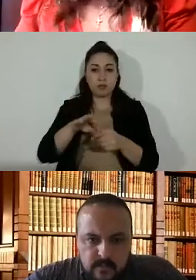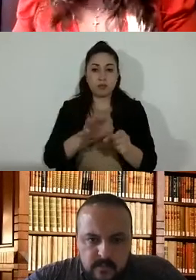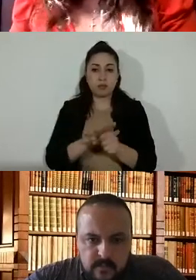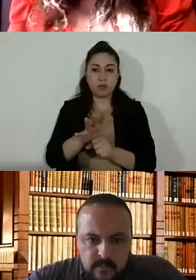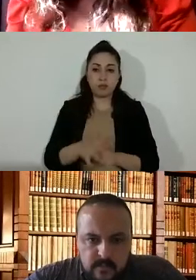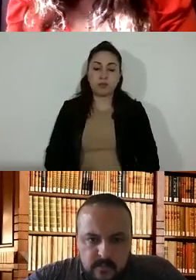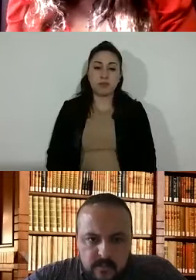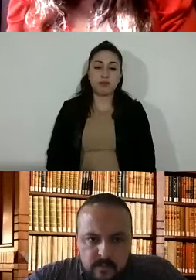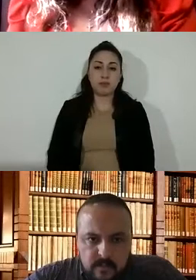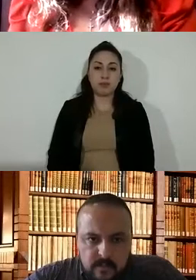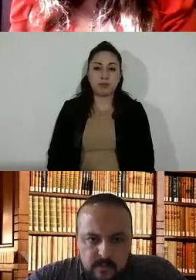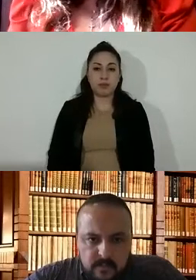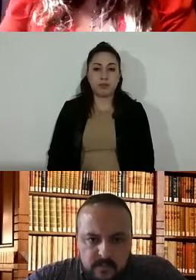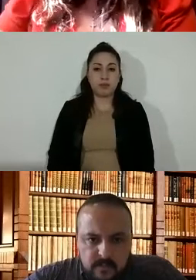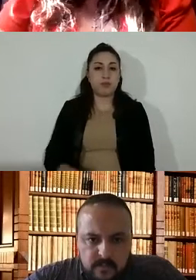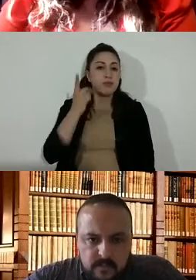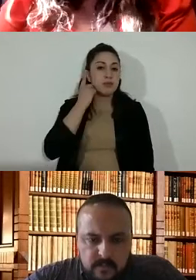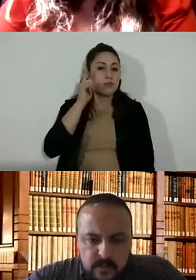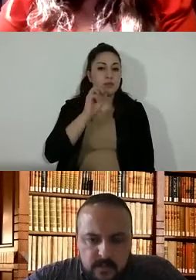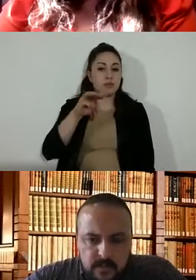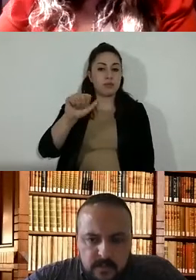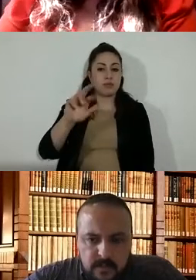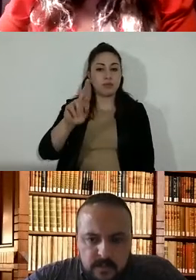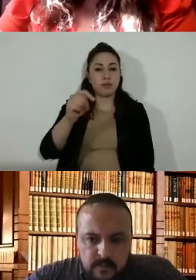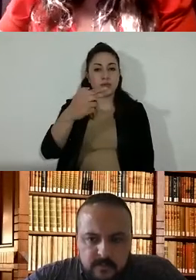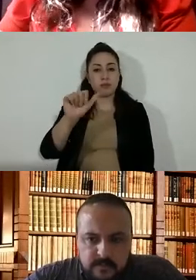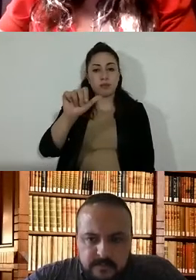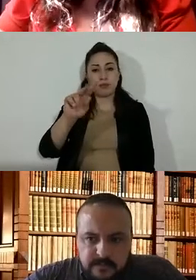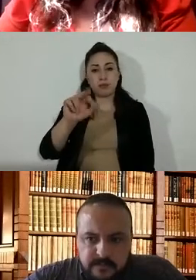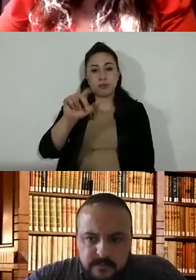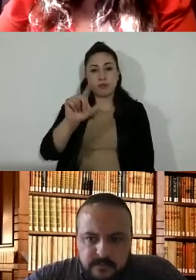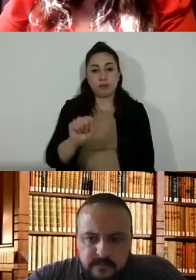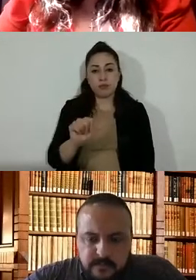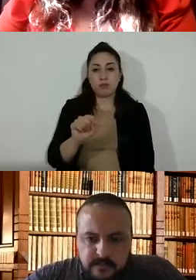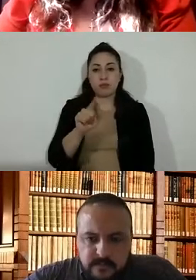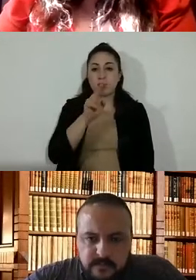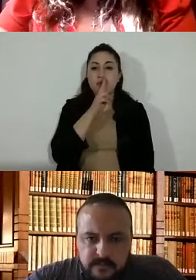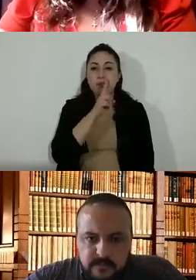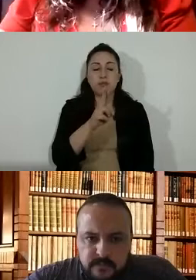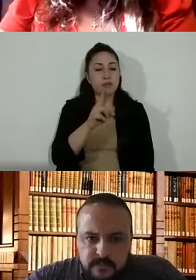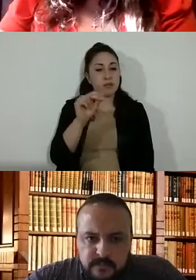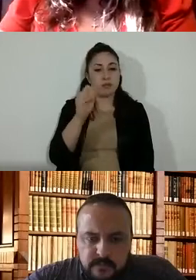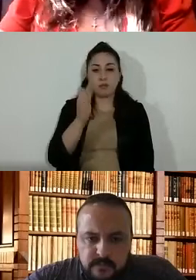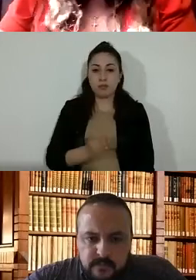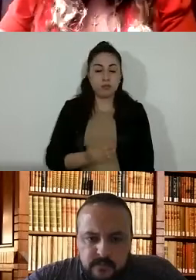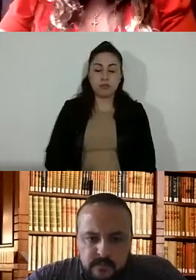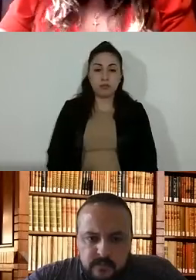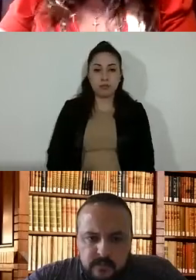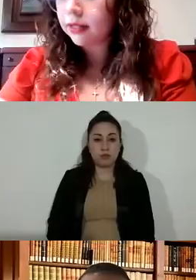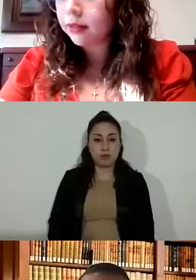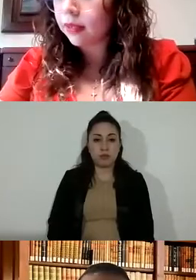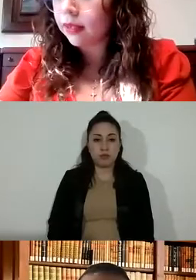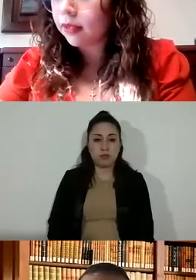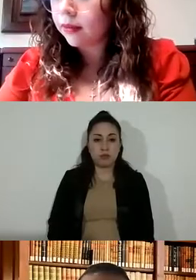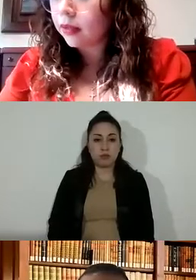voto. Diputada Marta Soledad Ávila Ventura. Marta Ávila, en contra.